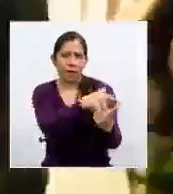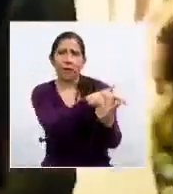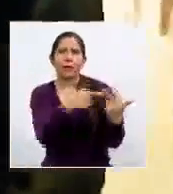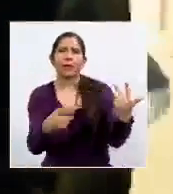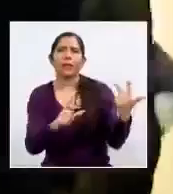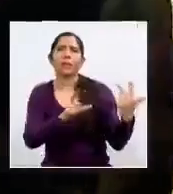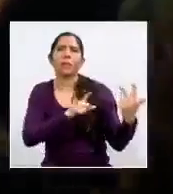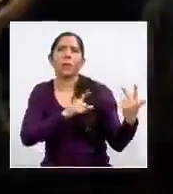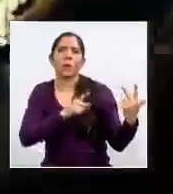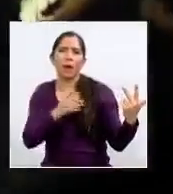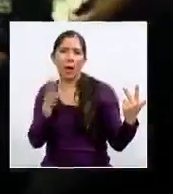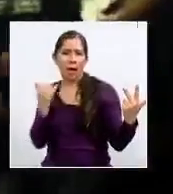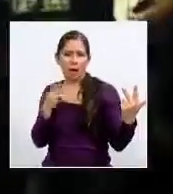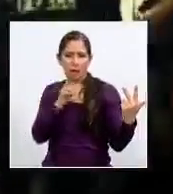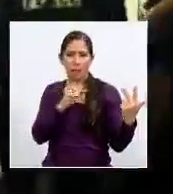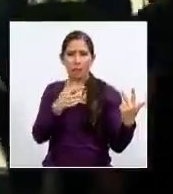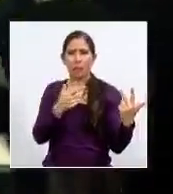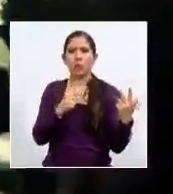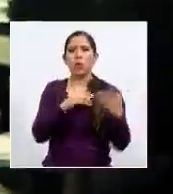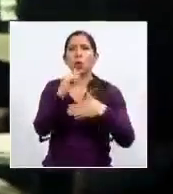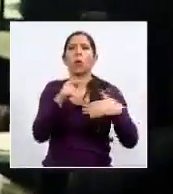pasado martes 21 de junio.